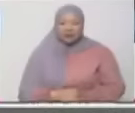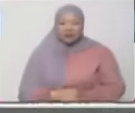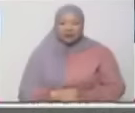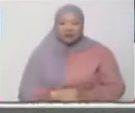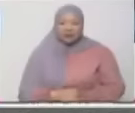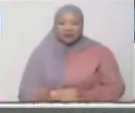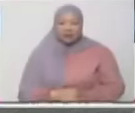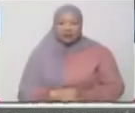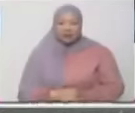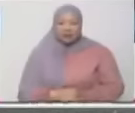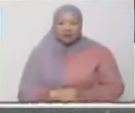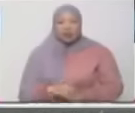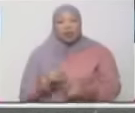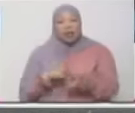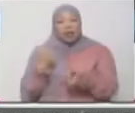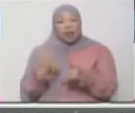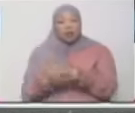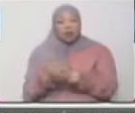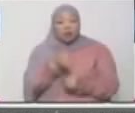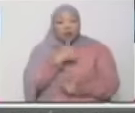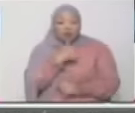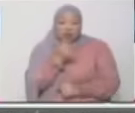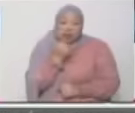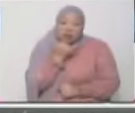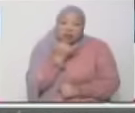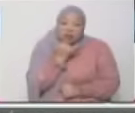Y entonces hay quien se equivocaba con él.